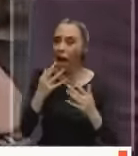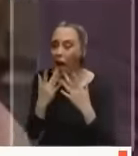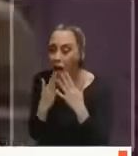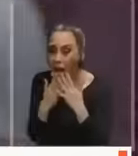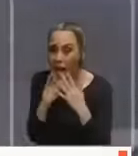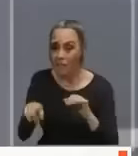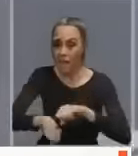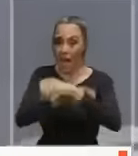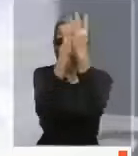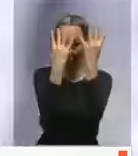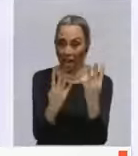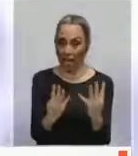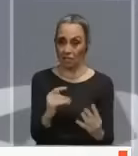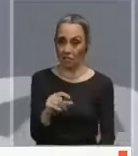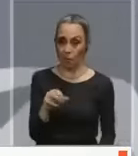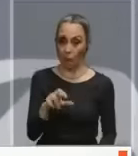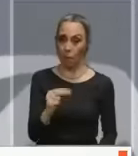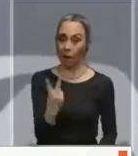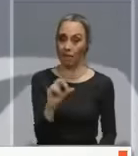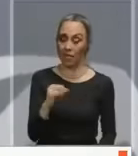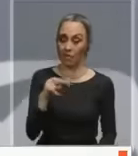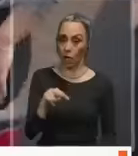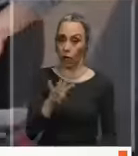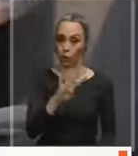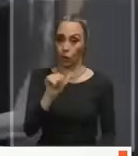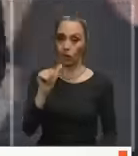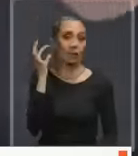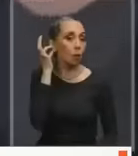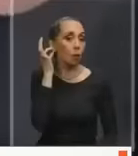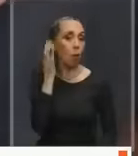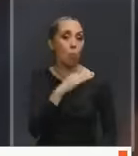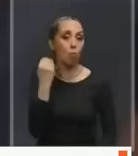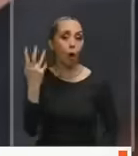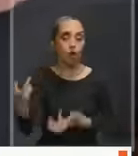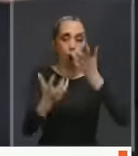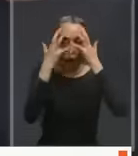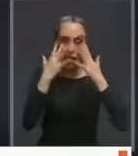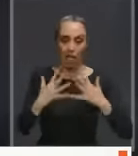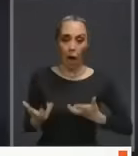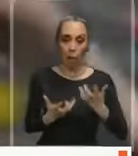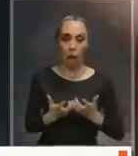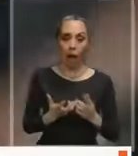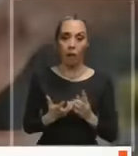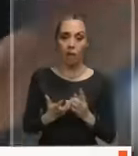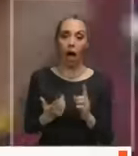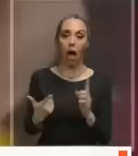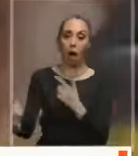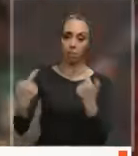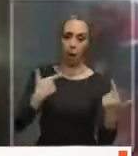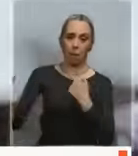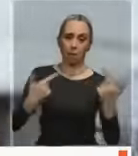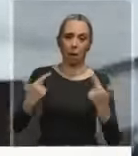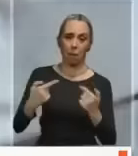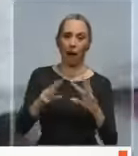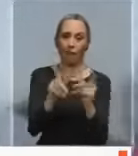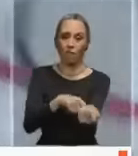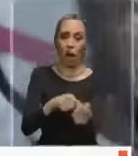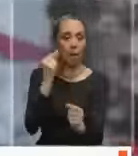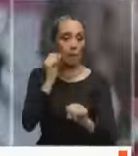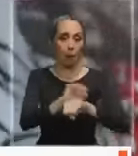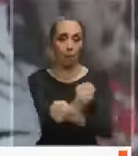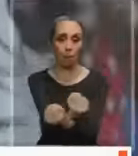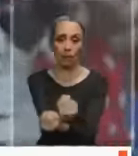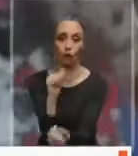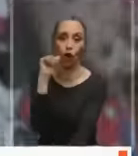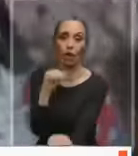Cárcel de Támara, 20 de junio, 46 mujeres mueren calcinadas y tiroteadas. Los familiares de las reclusas reclaman